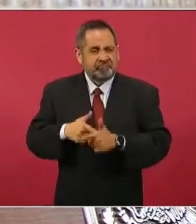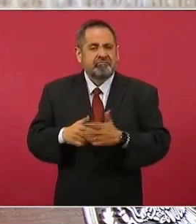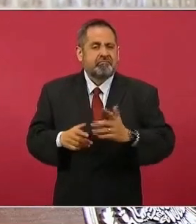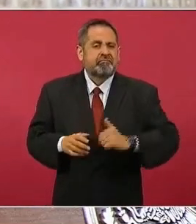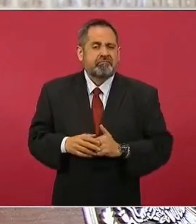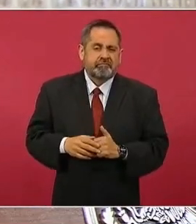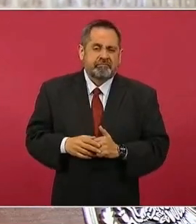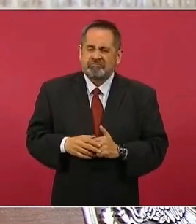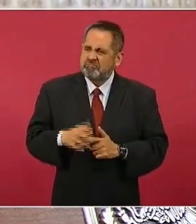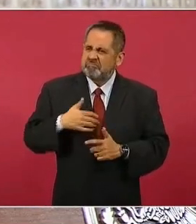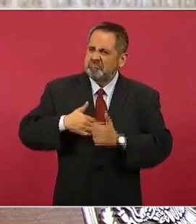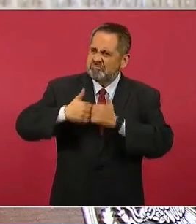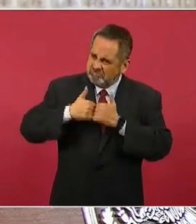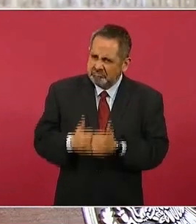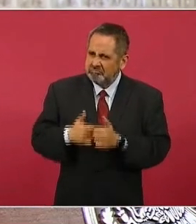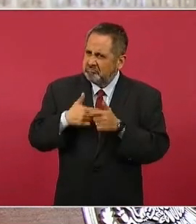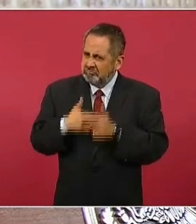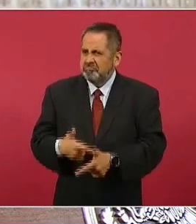de quedarse.